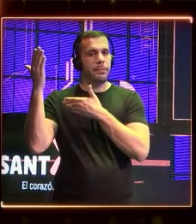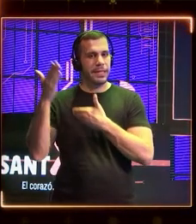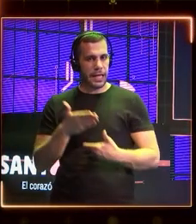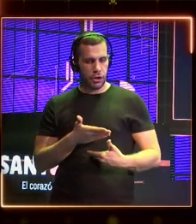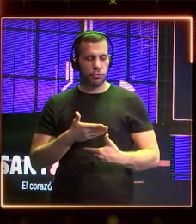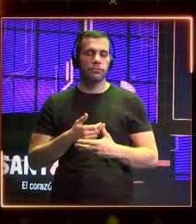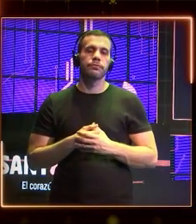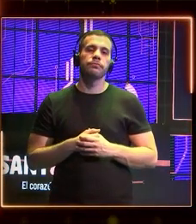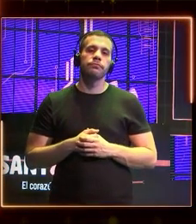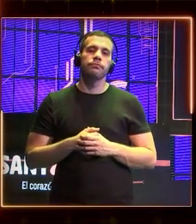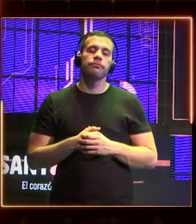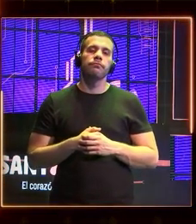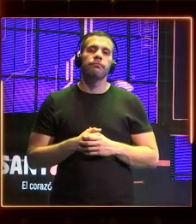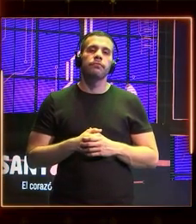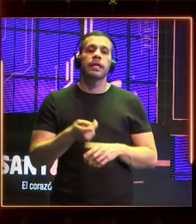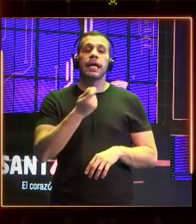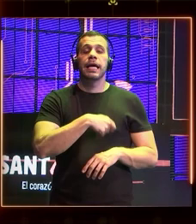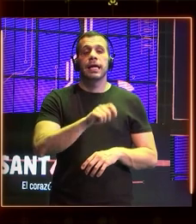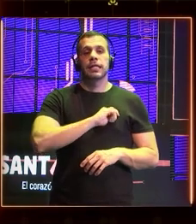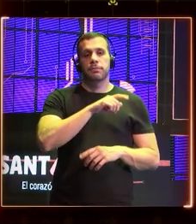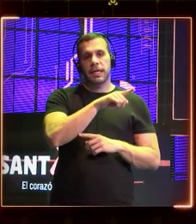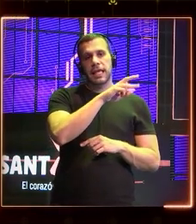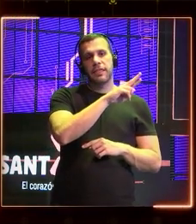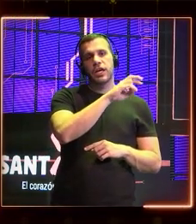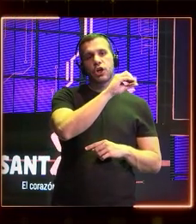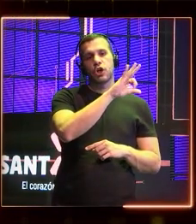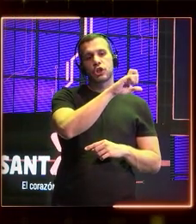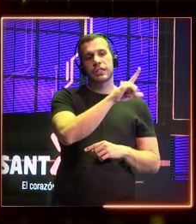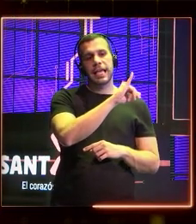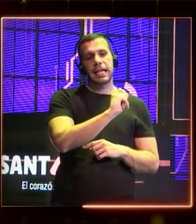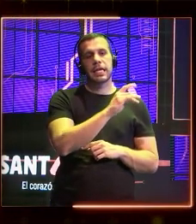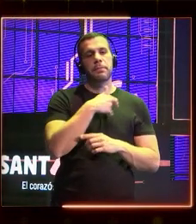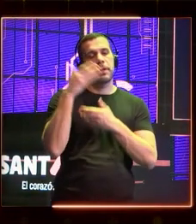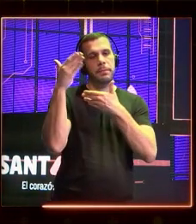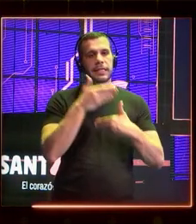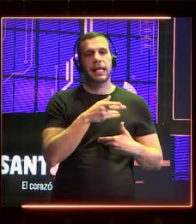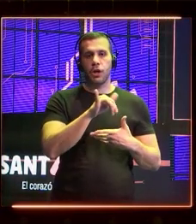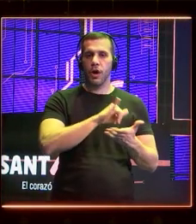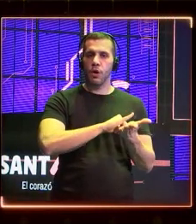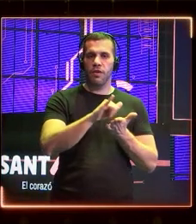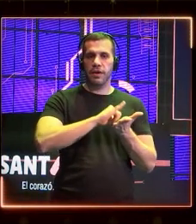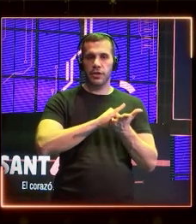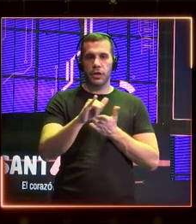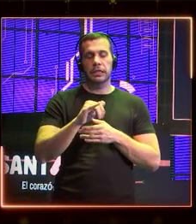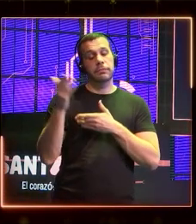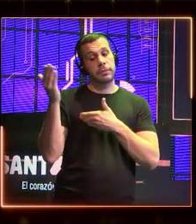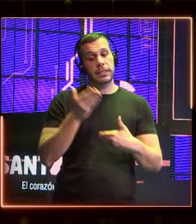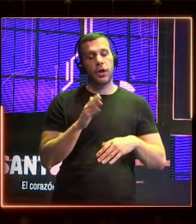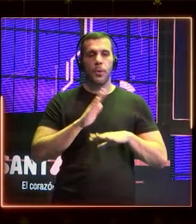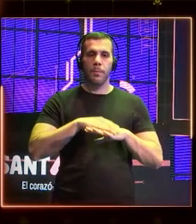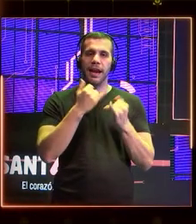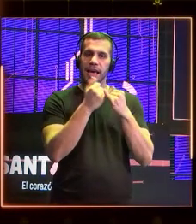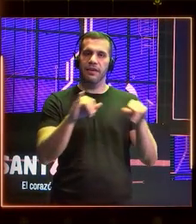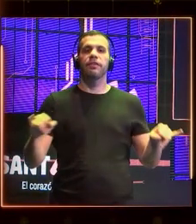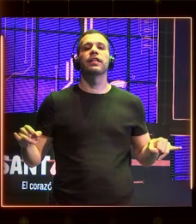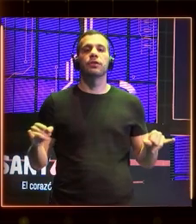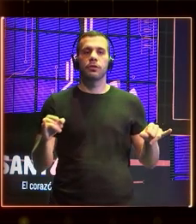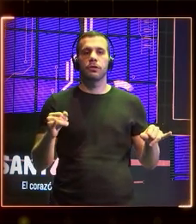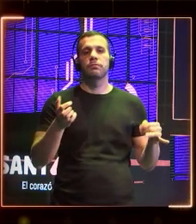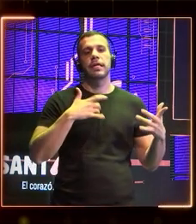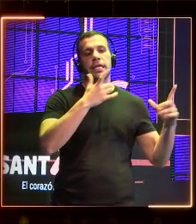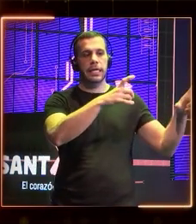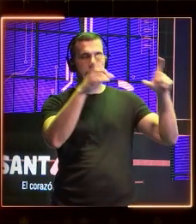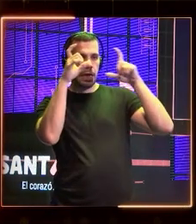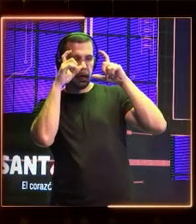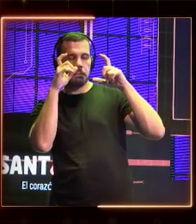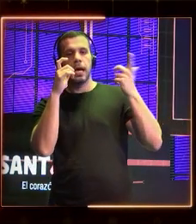Partner de de Apple en España que se llama rosell Mac me invitaron a Nueva York bueno para vivir el evento y me iban a prestar unas unidades hasta que me las